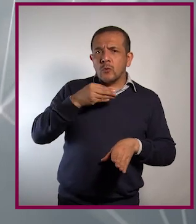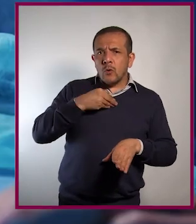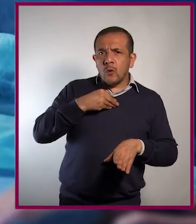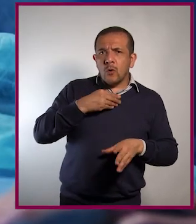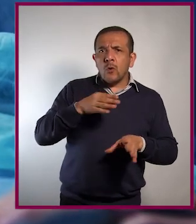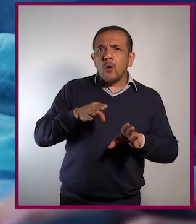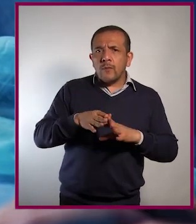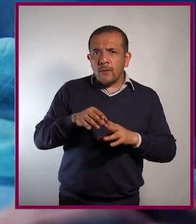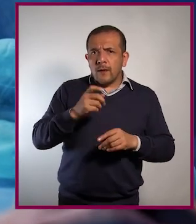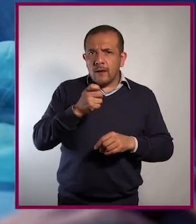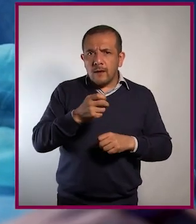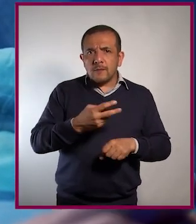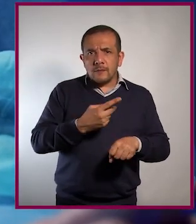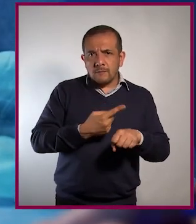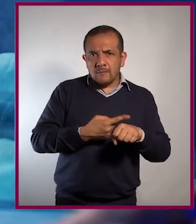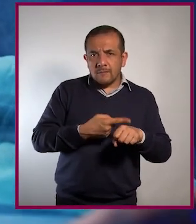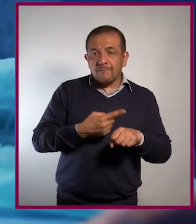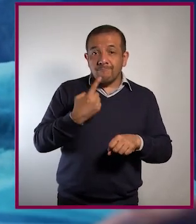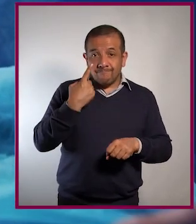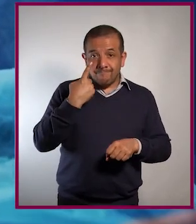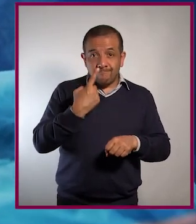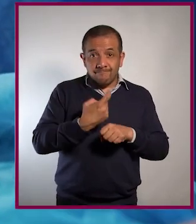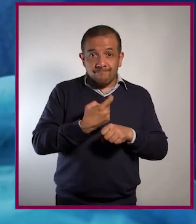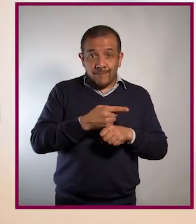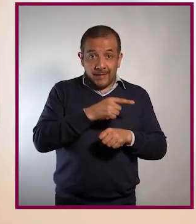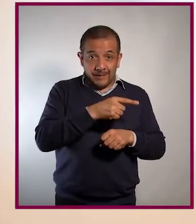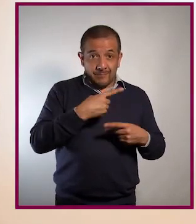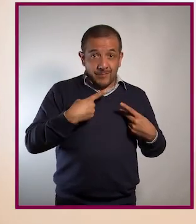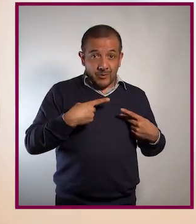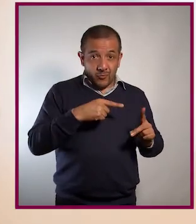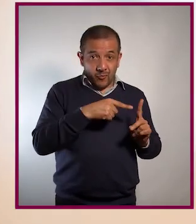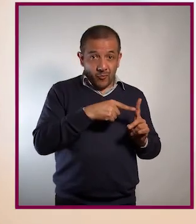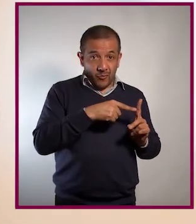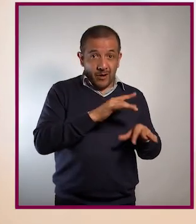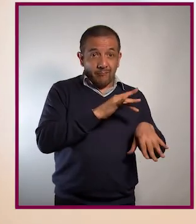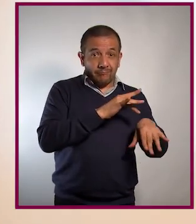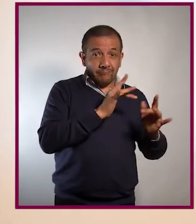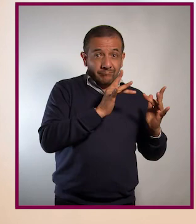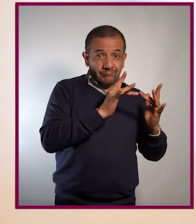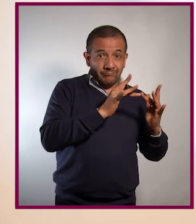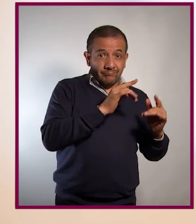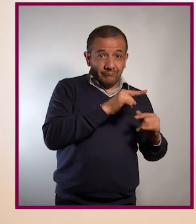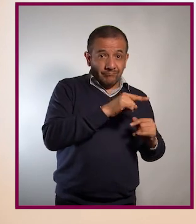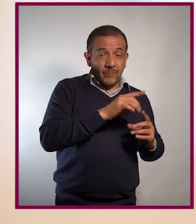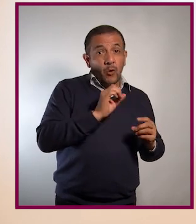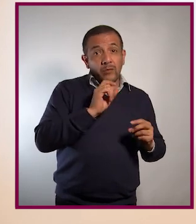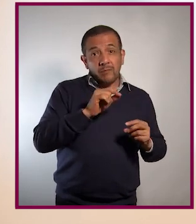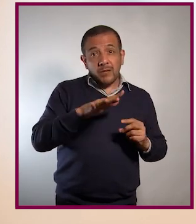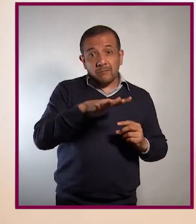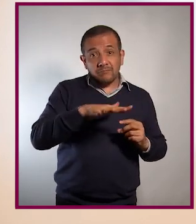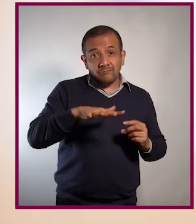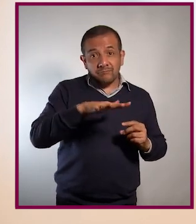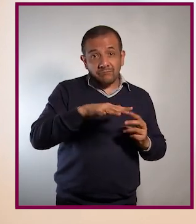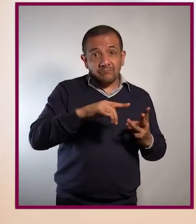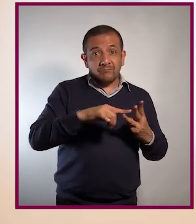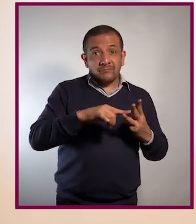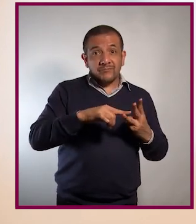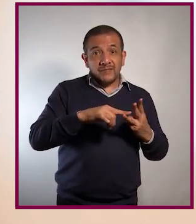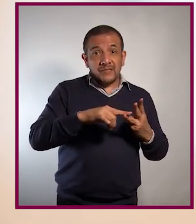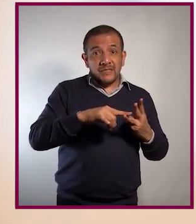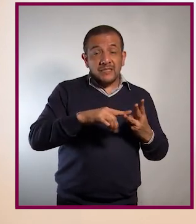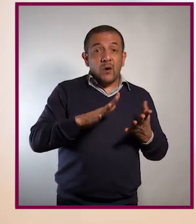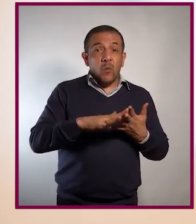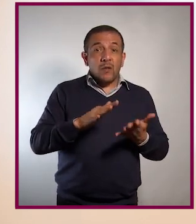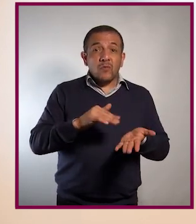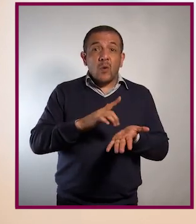enfermedad? Principalmente estar en contacto con una persona enferma, también vivir en hacinamiento, tener